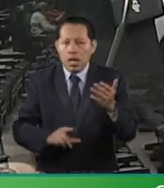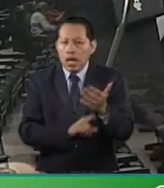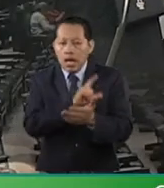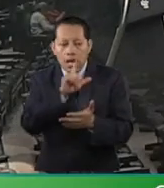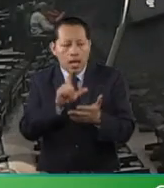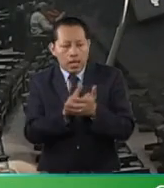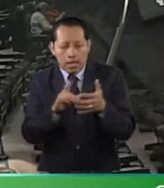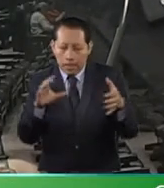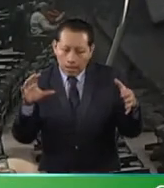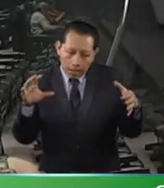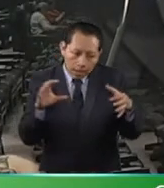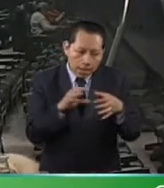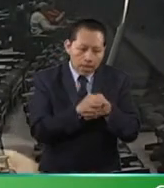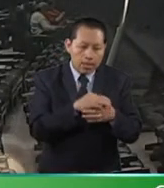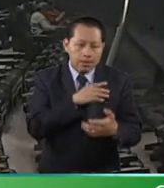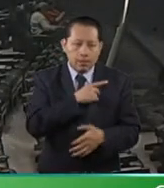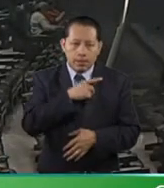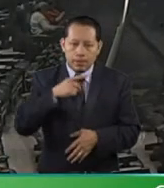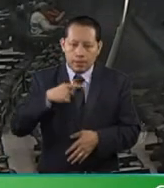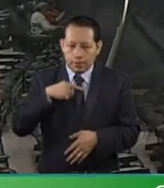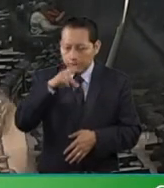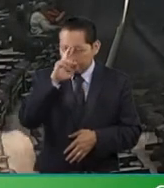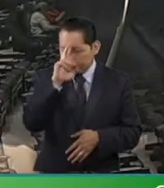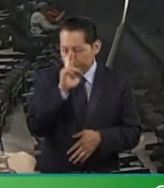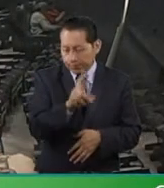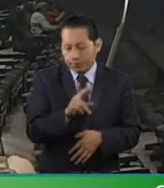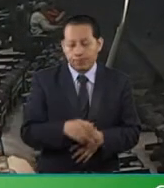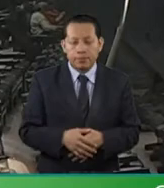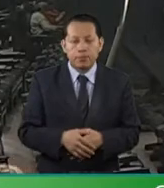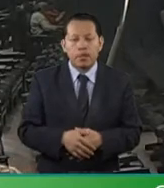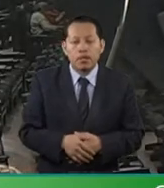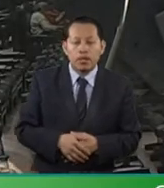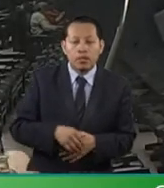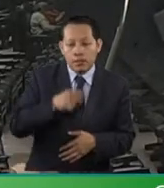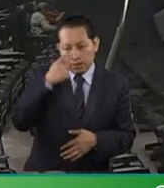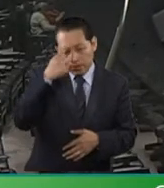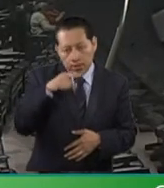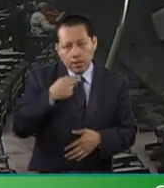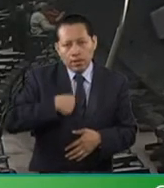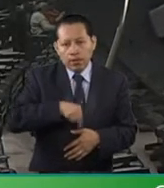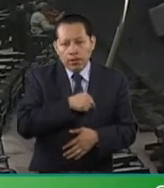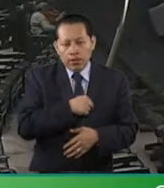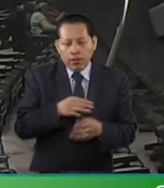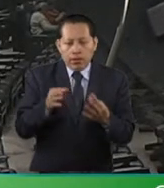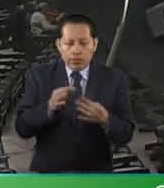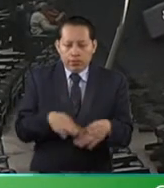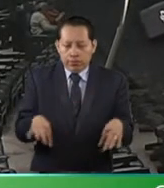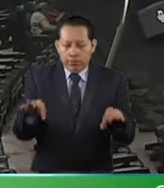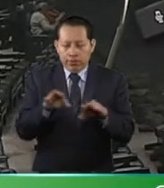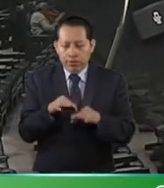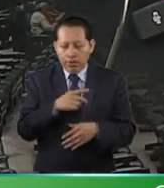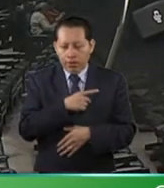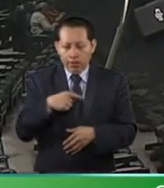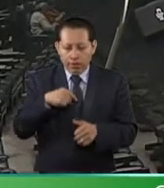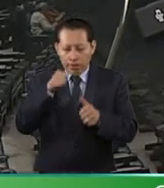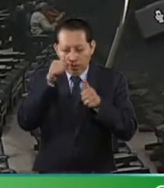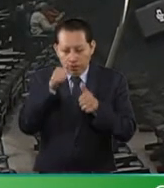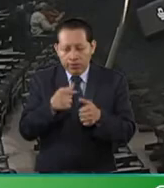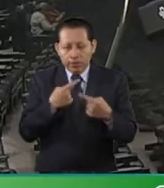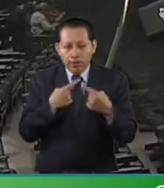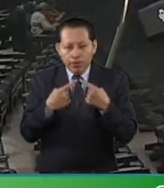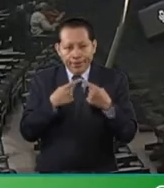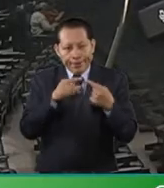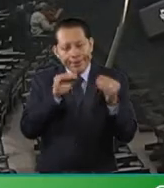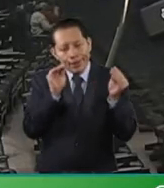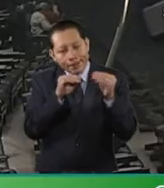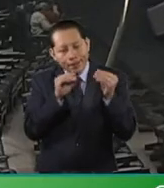y normas que regulan el procedimiento legislativo. Para nosotros es muy importante escuchar y dialogar antes